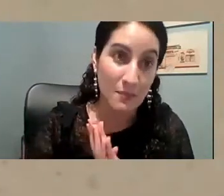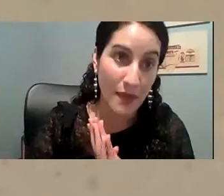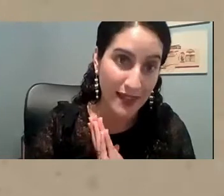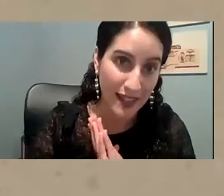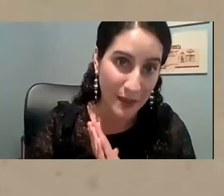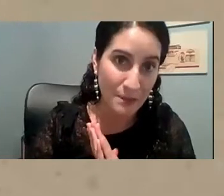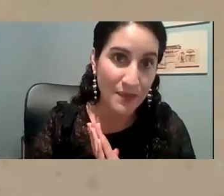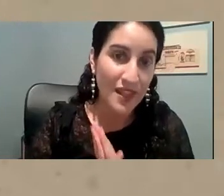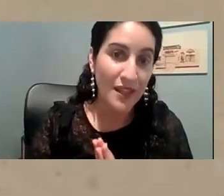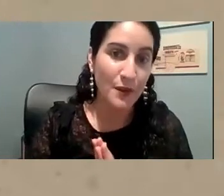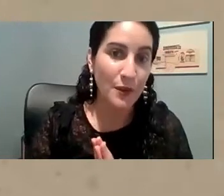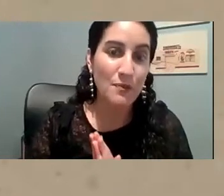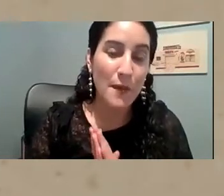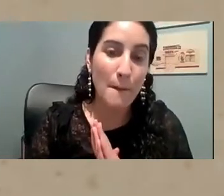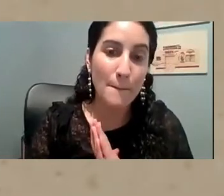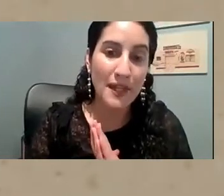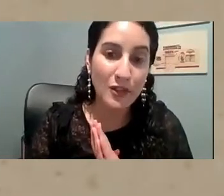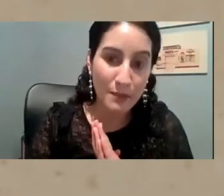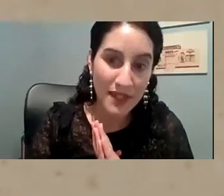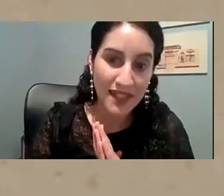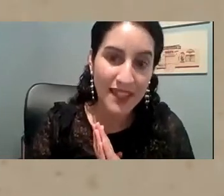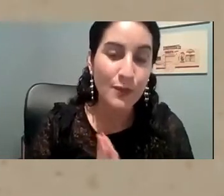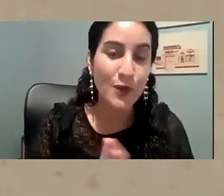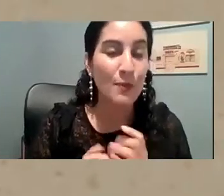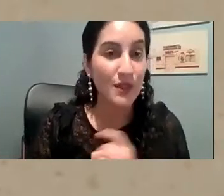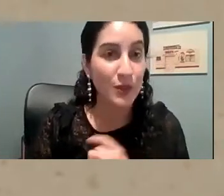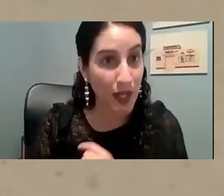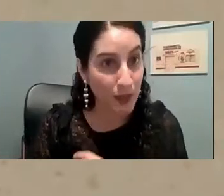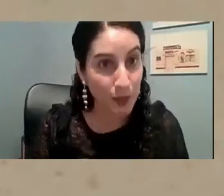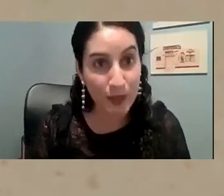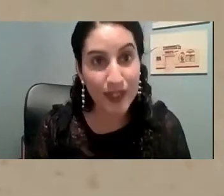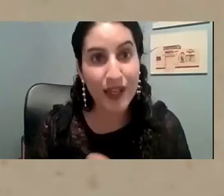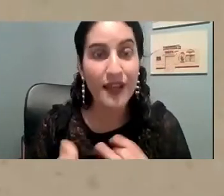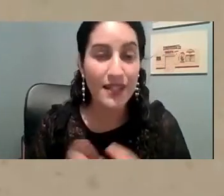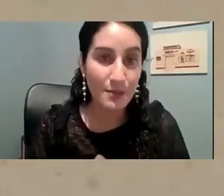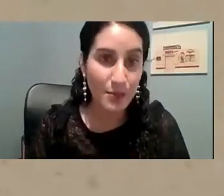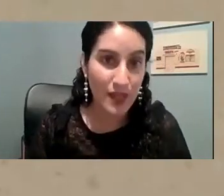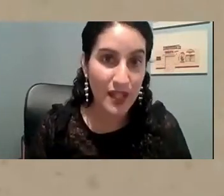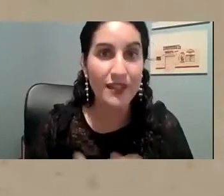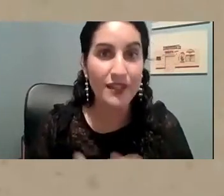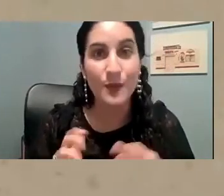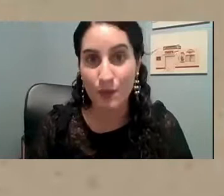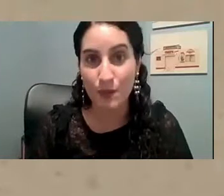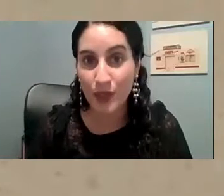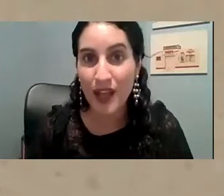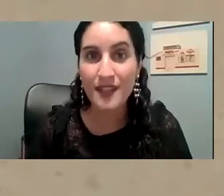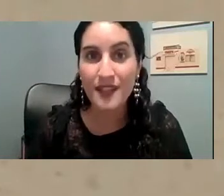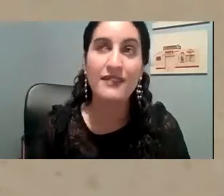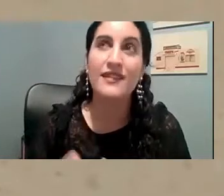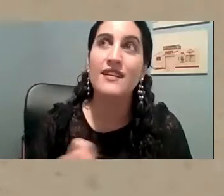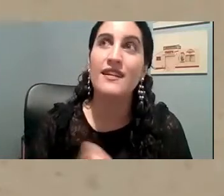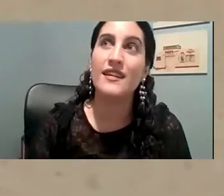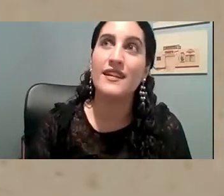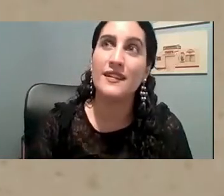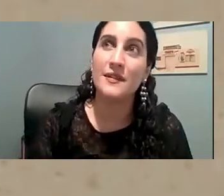colección numismática, ¿no? Pero también tenemos pintura republicana, moderna,